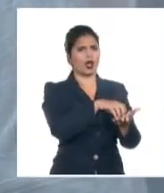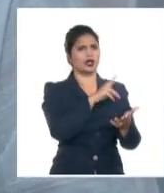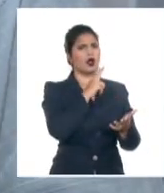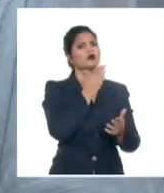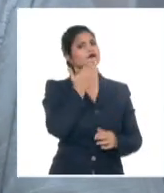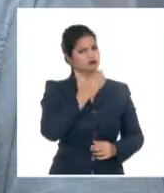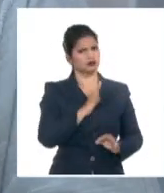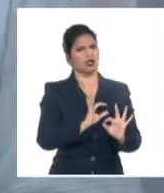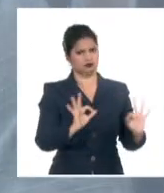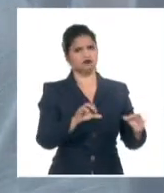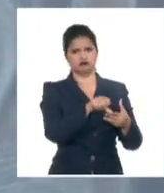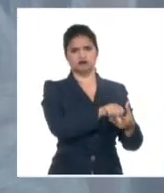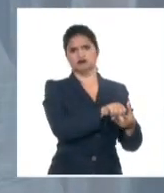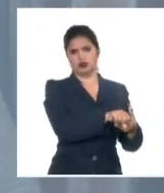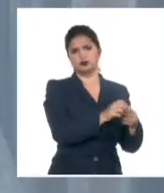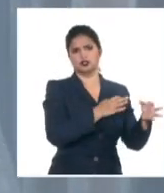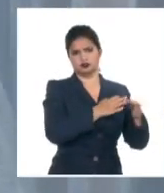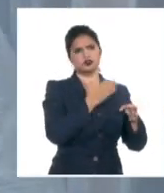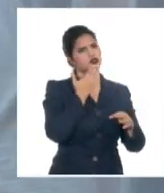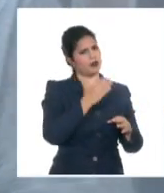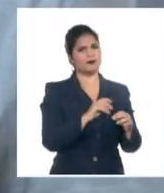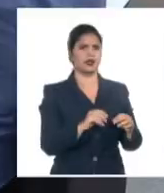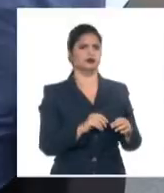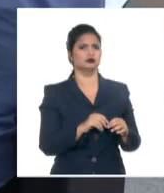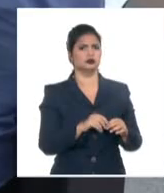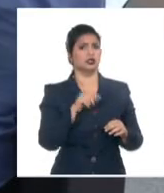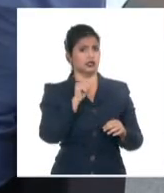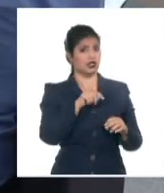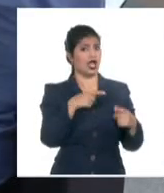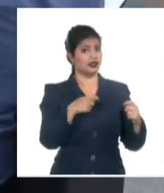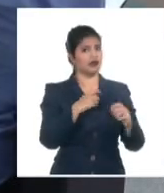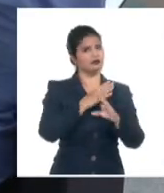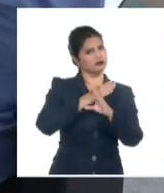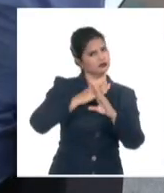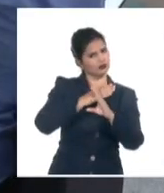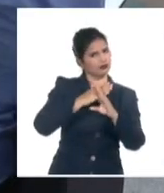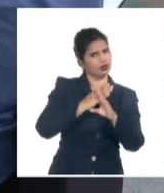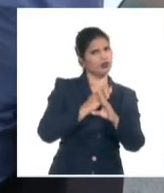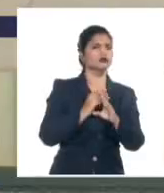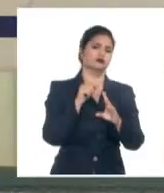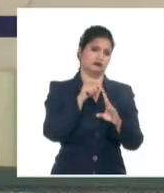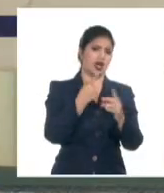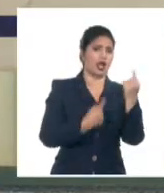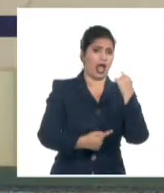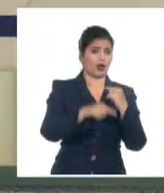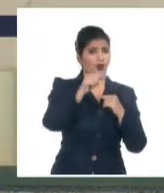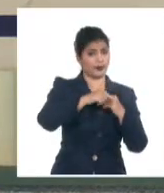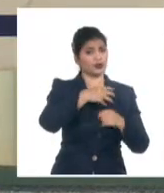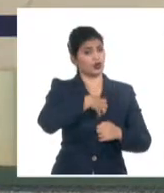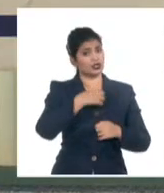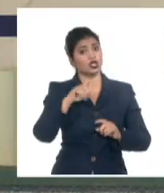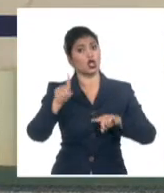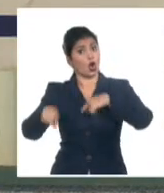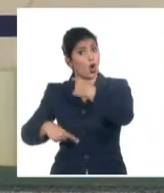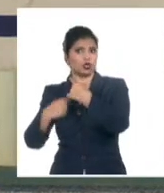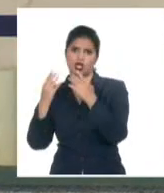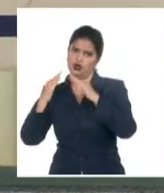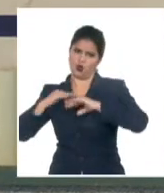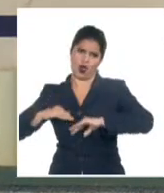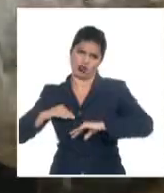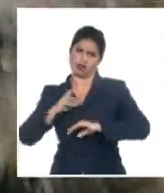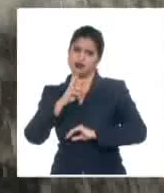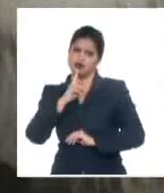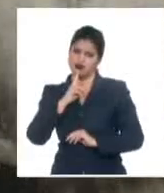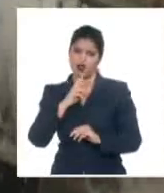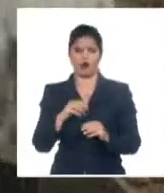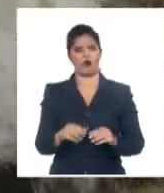el crecimiento de la productividad no puede estar basado en ese nivel de facturación. Es real la salida, por diversas causas, de cuadros